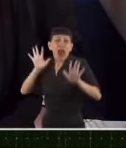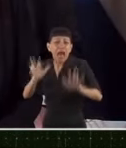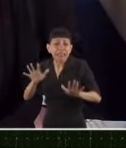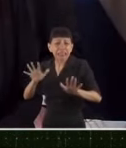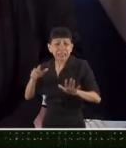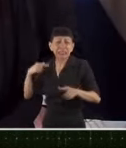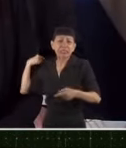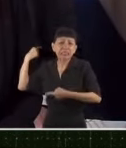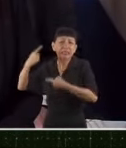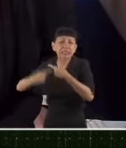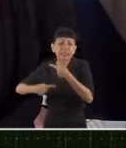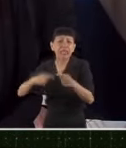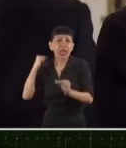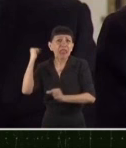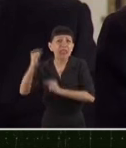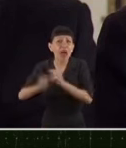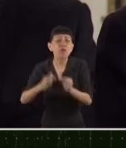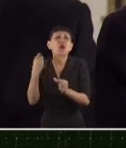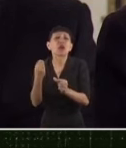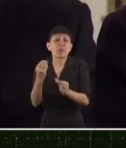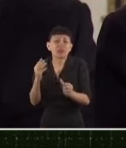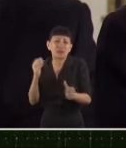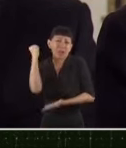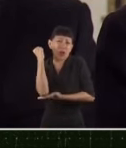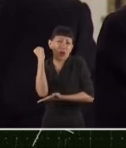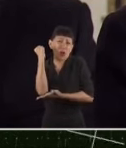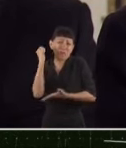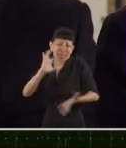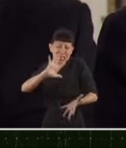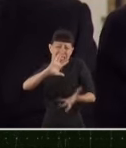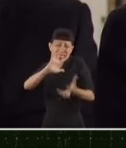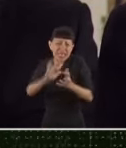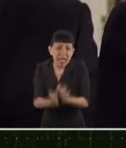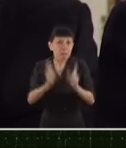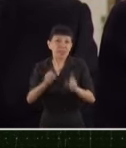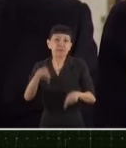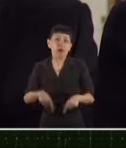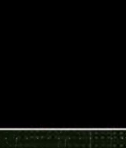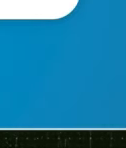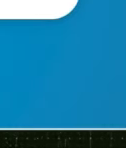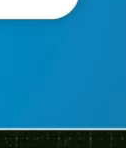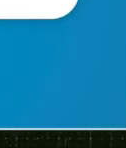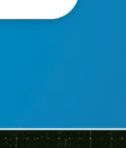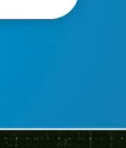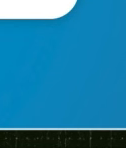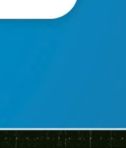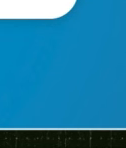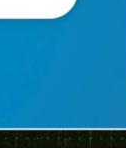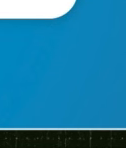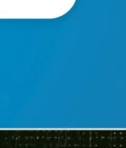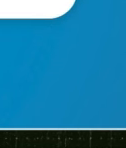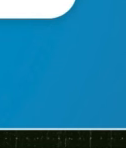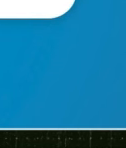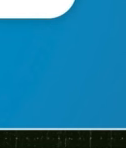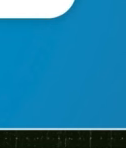audiovisuales, Internet, la estructura de los medios públicos, la fabricación, la protección que hay sobre